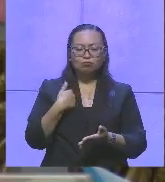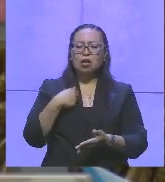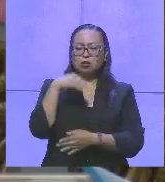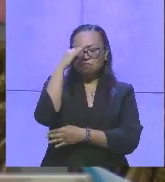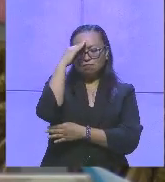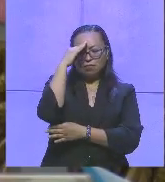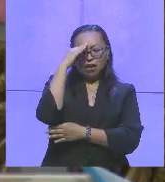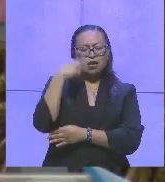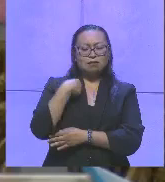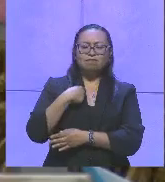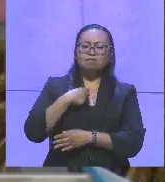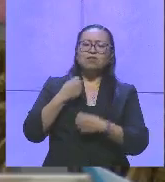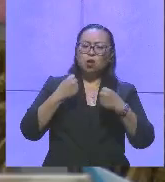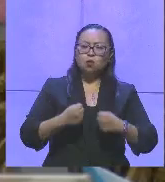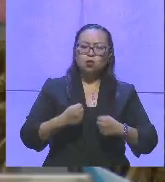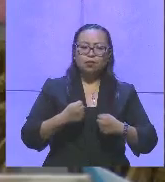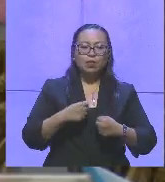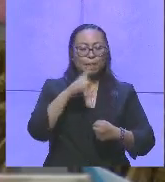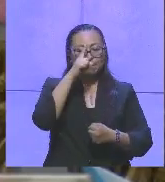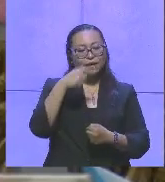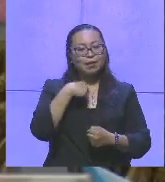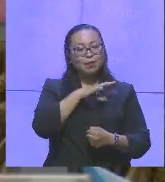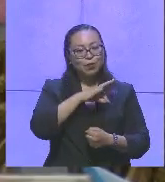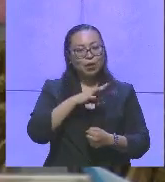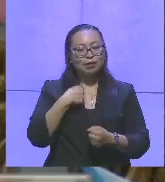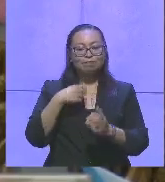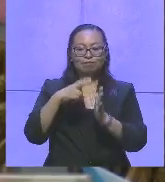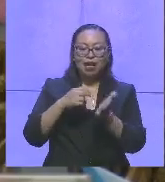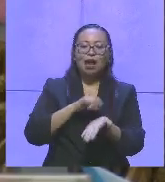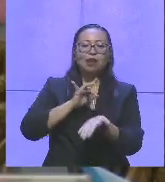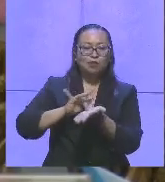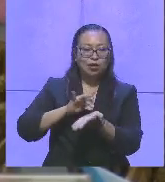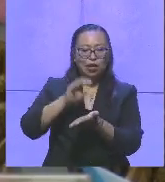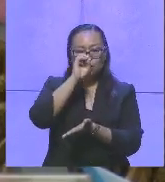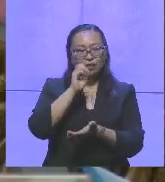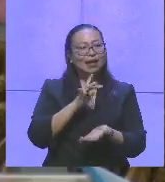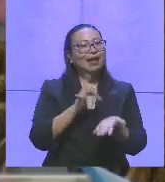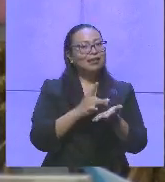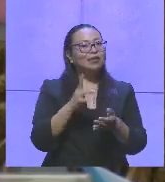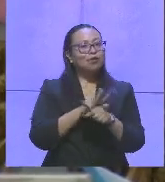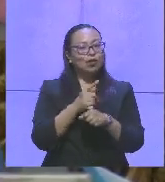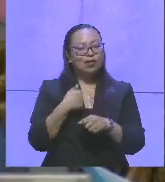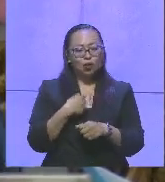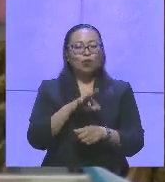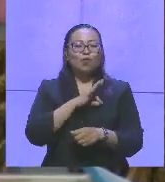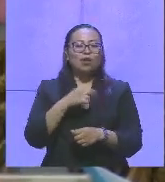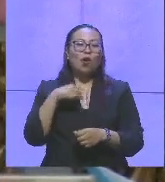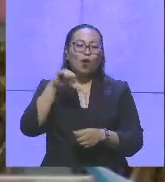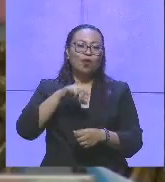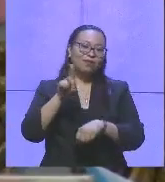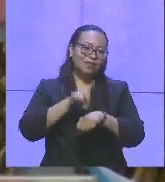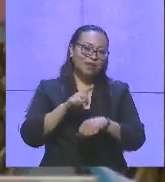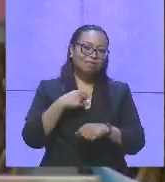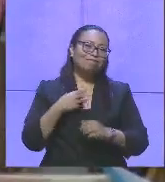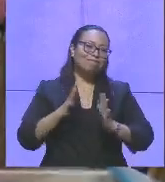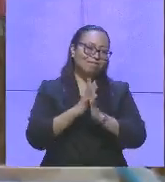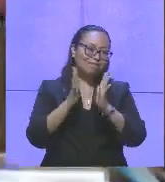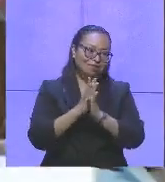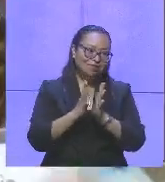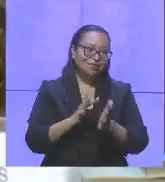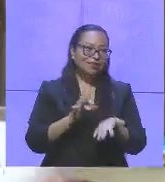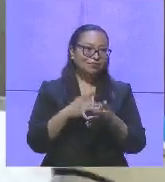mucha entereza. Pero muchas gracias por haber dejado participar. Muchas gracias.